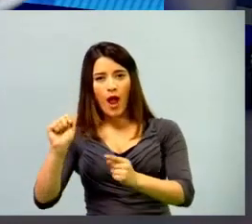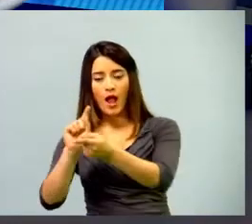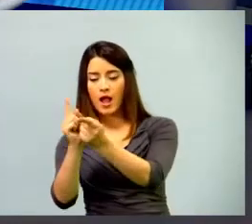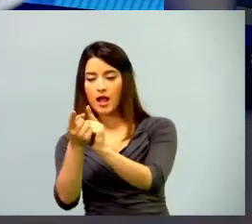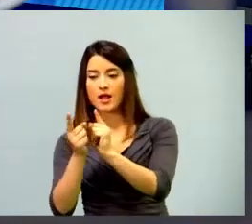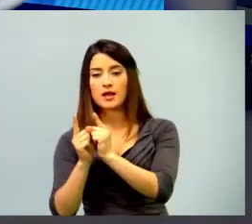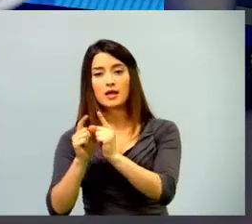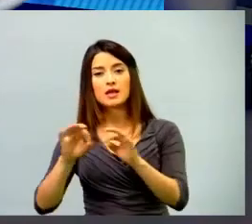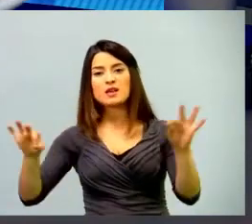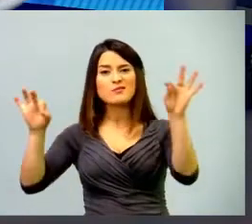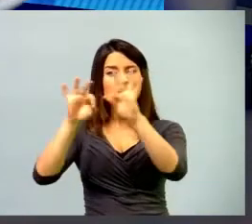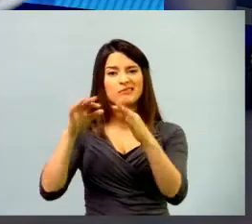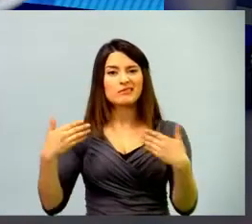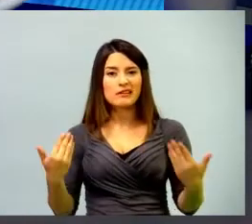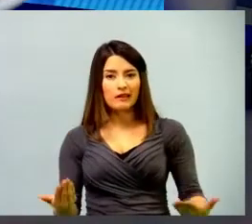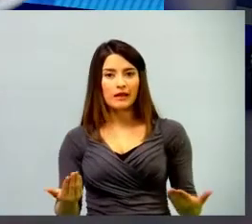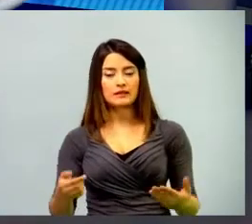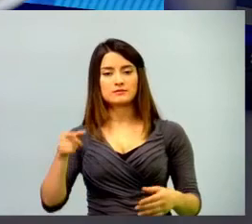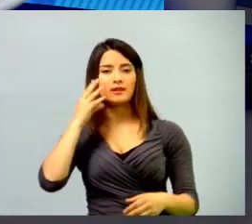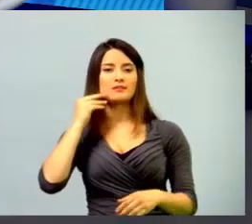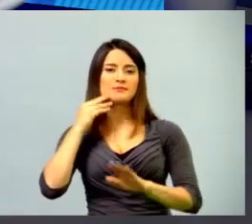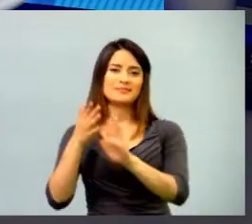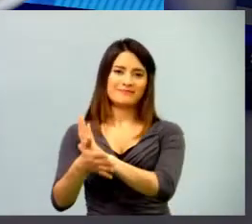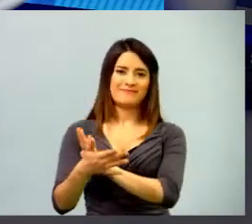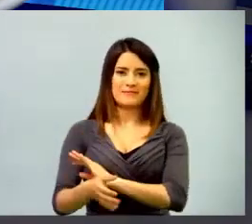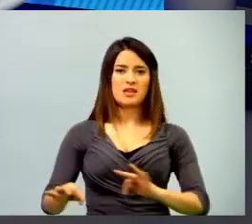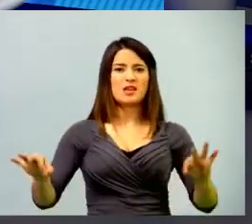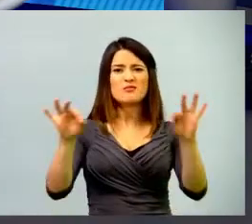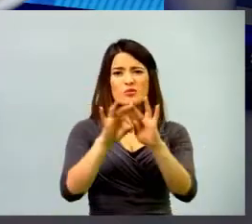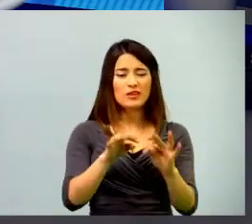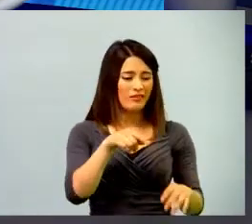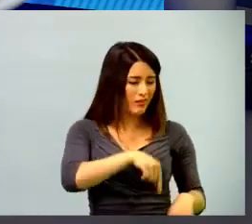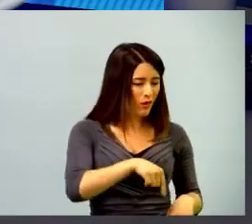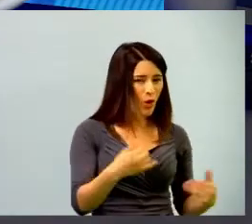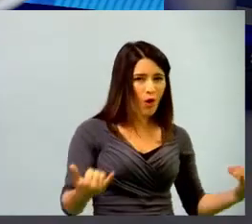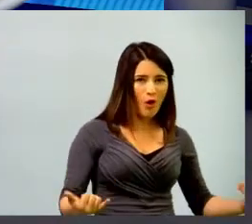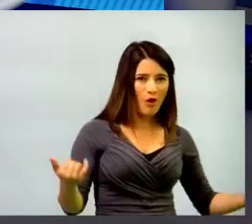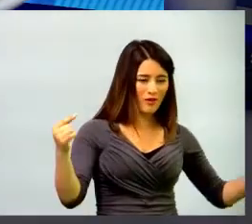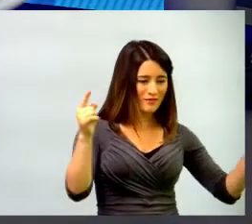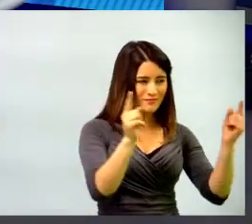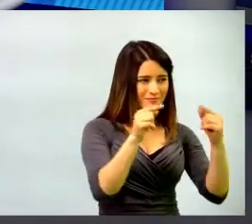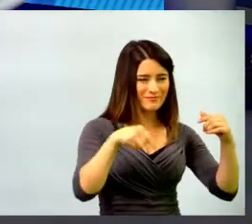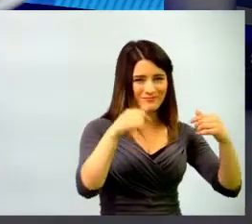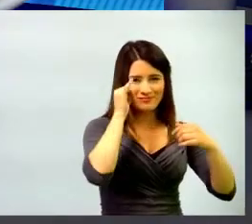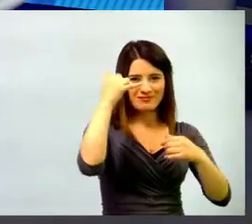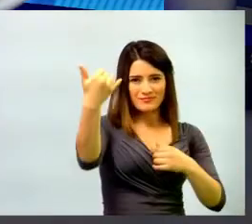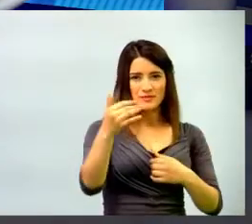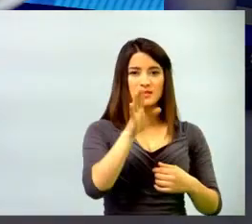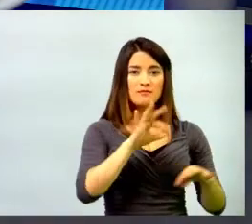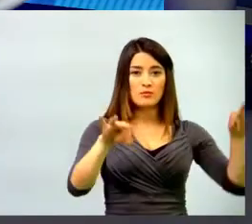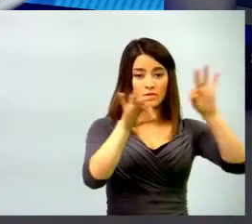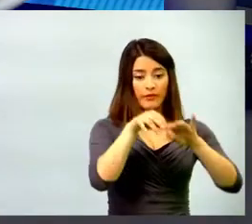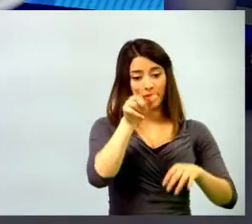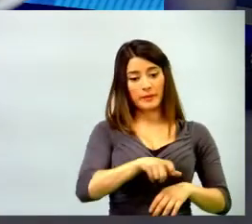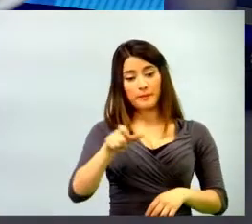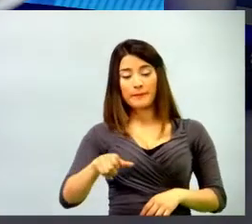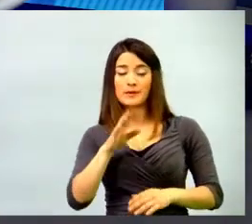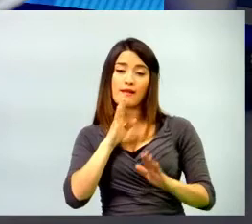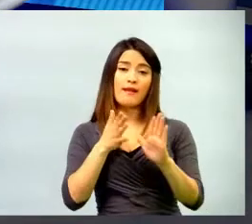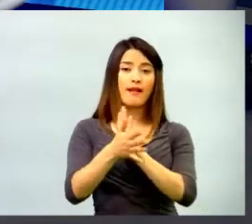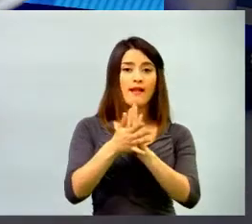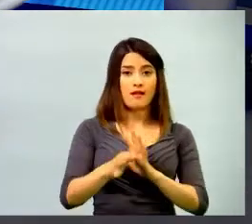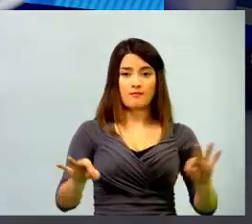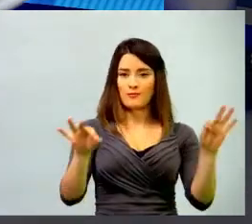no es este set, no es todos los presentadores que tuvimos, todos los expertos, lo más importante que nosotros tenemos en Educa Digital son